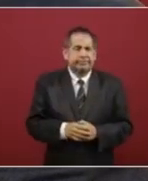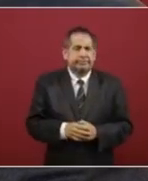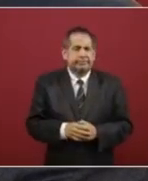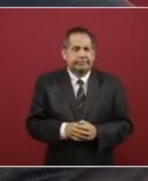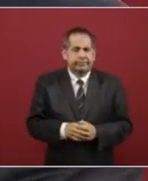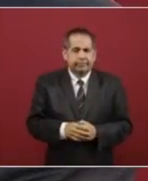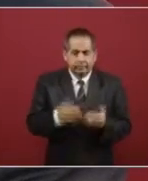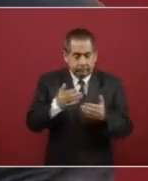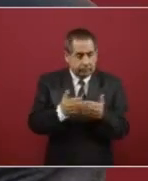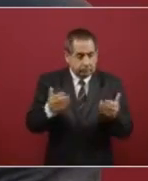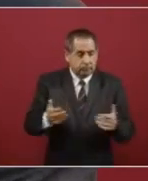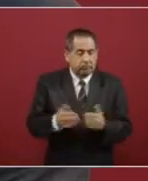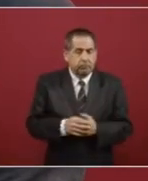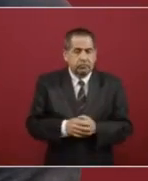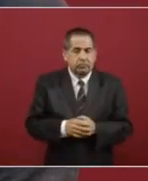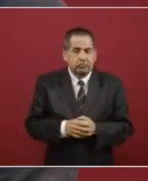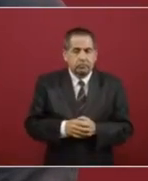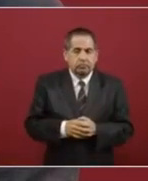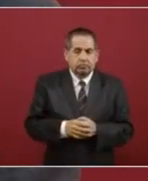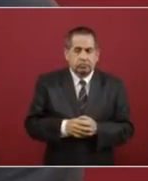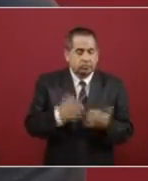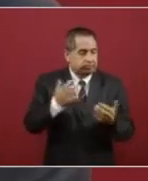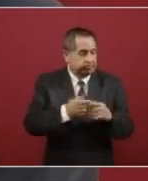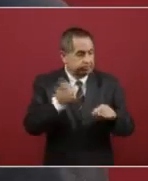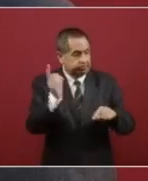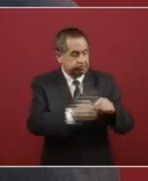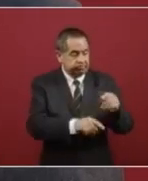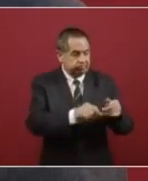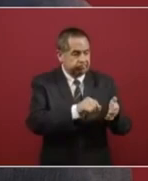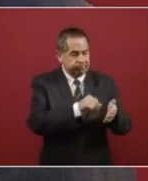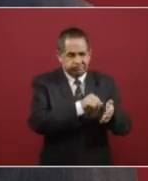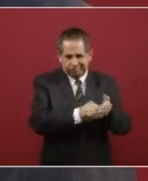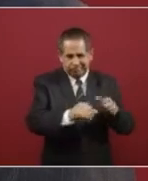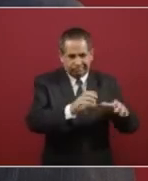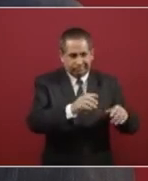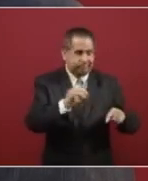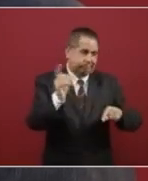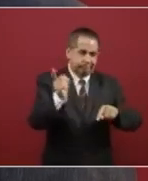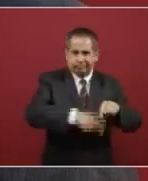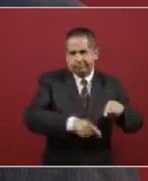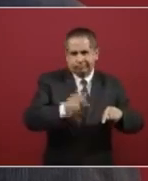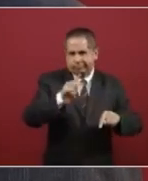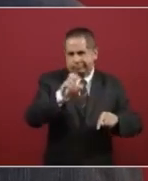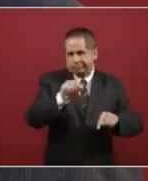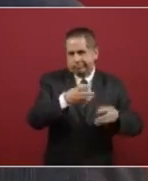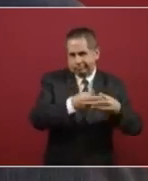Y ahora que se les canceló el registro,